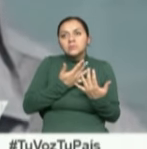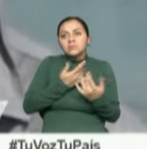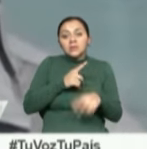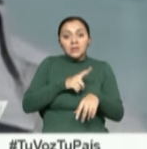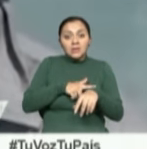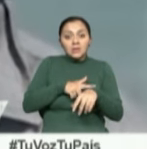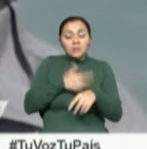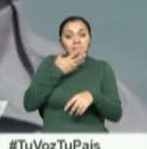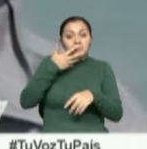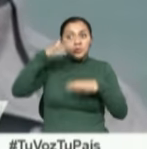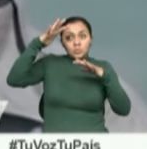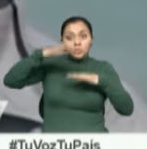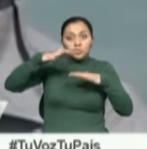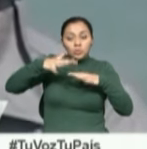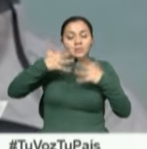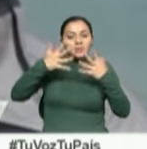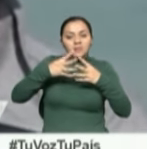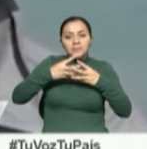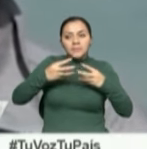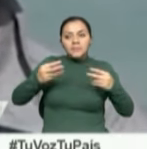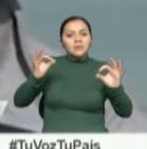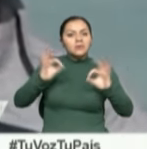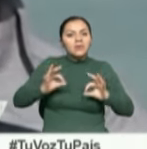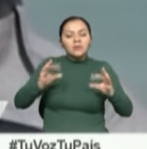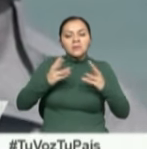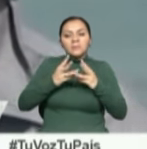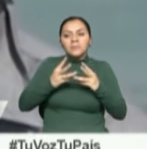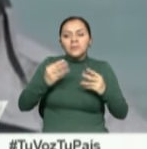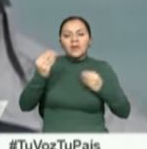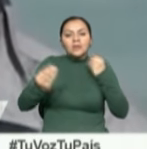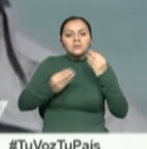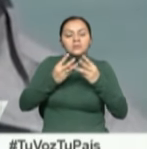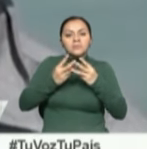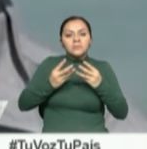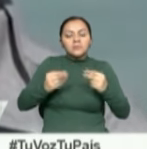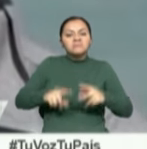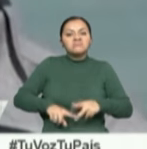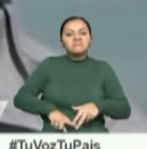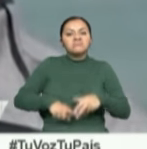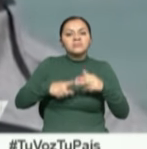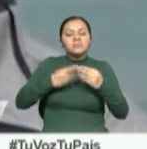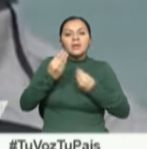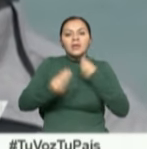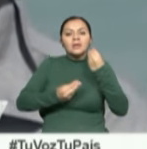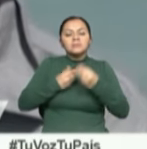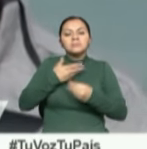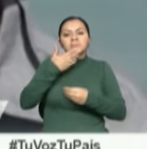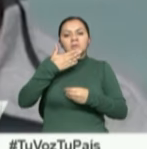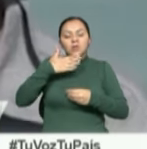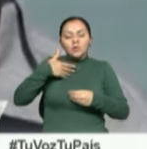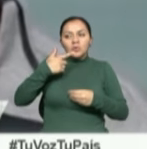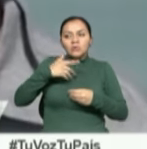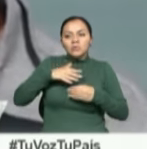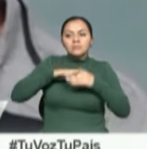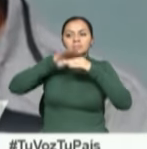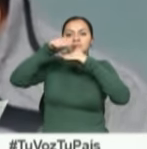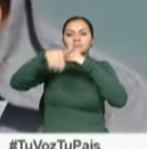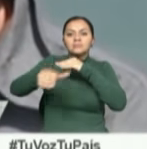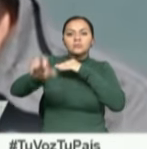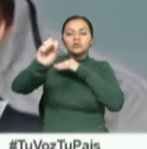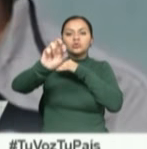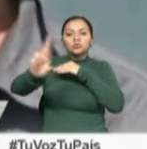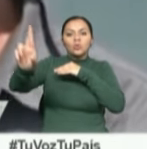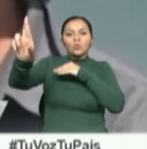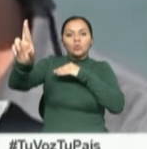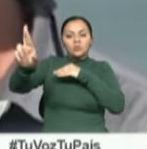mejorara, pero no sucedió. Y en el punto en el que estábamos empezamos a derivar hacia afuera, al sur. No me imaginaba